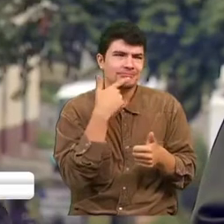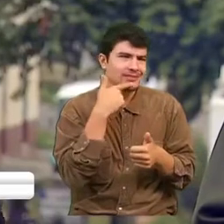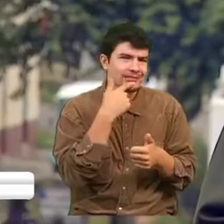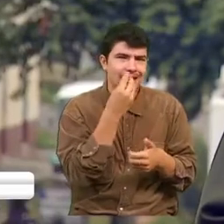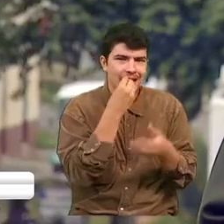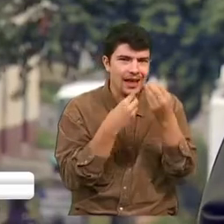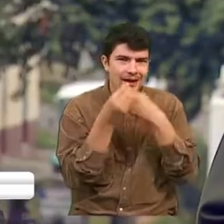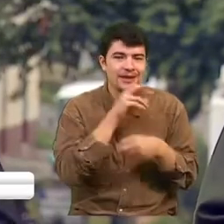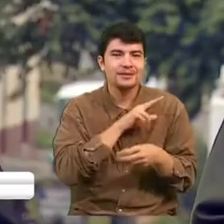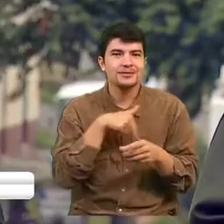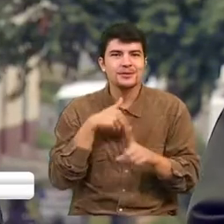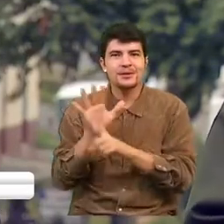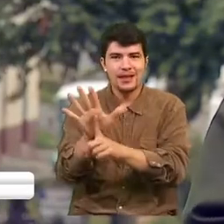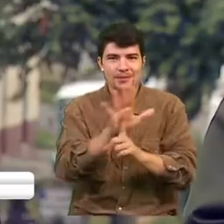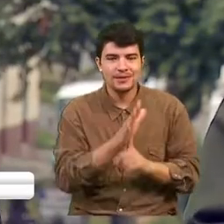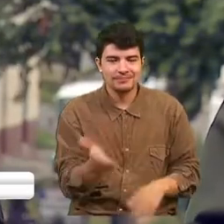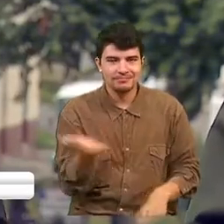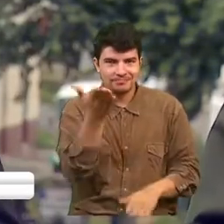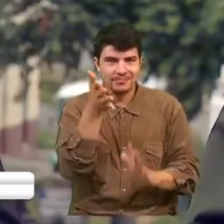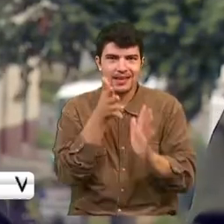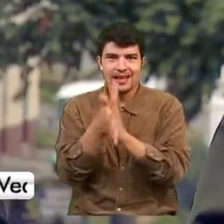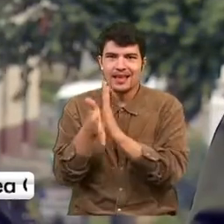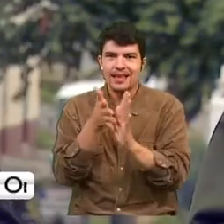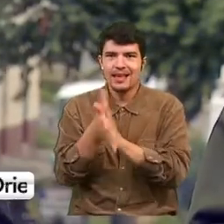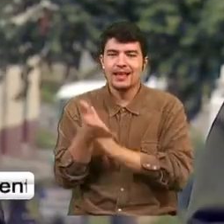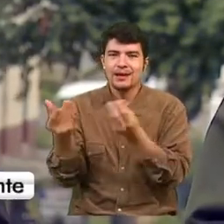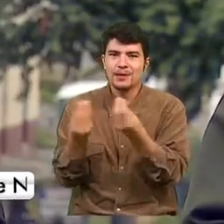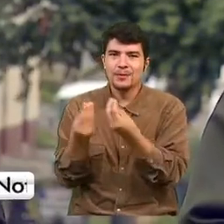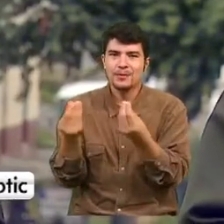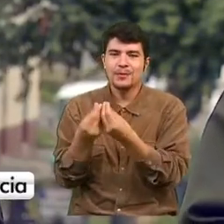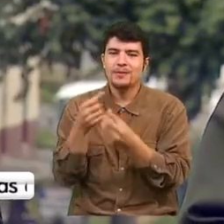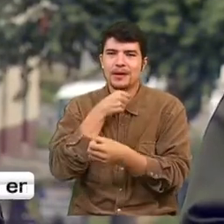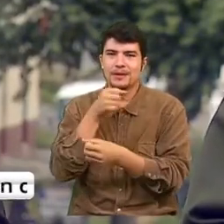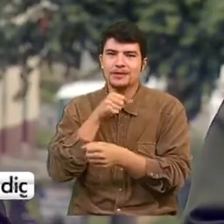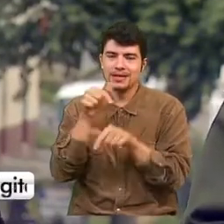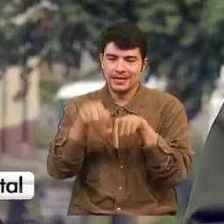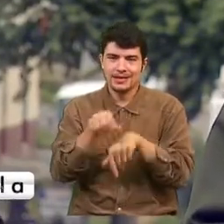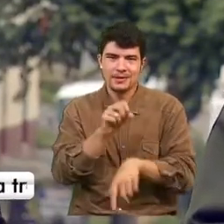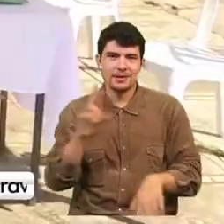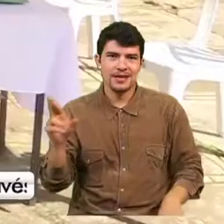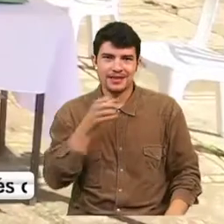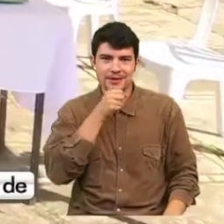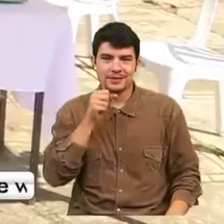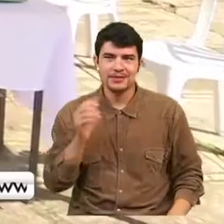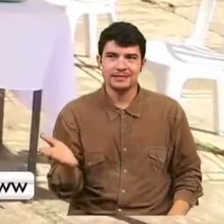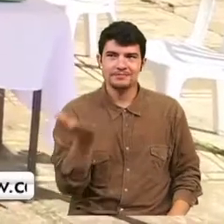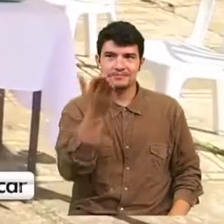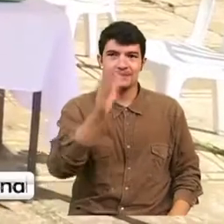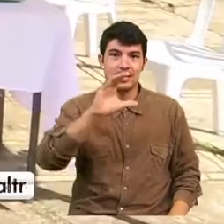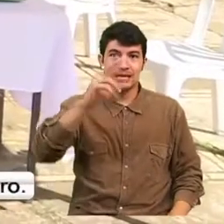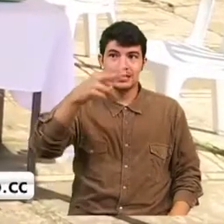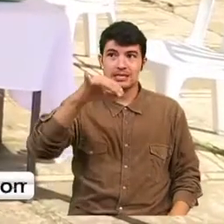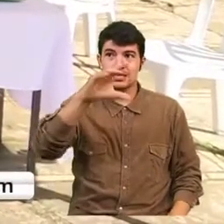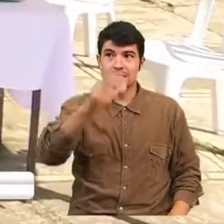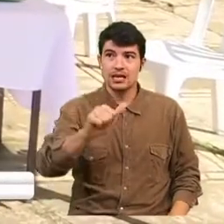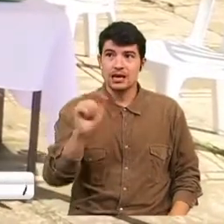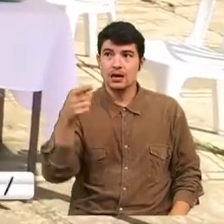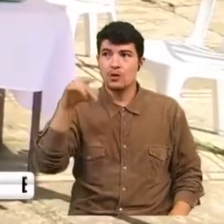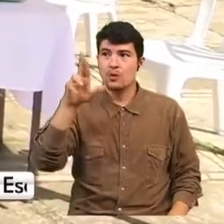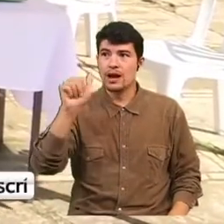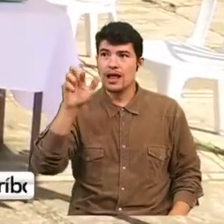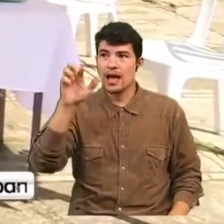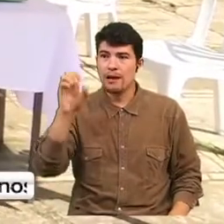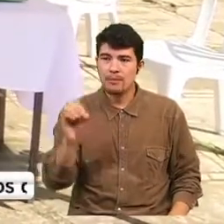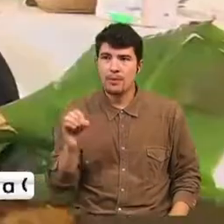que le vamos a presentar a continuación en el siguiente informe que ha preparado nuestro equipo periodístico de Oriente Noticias. La chicha, el guarapo, las hojas